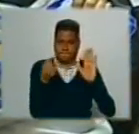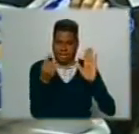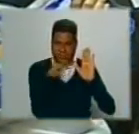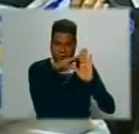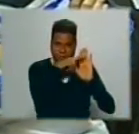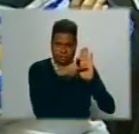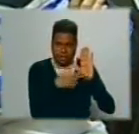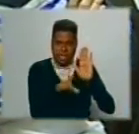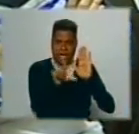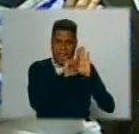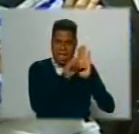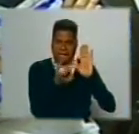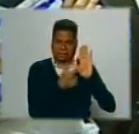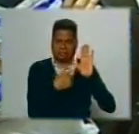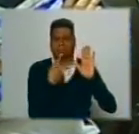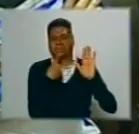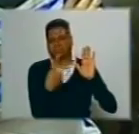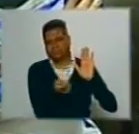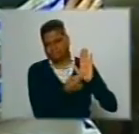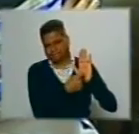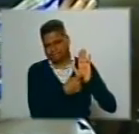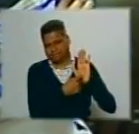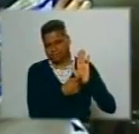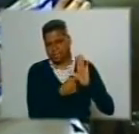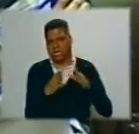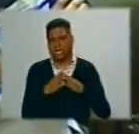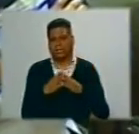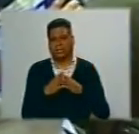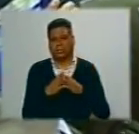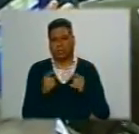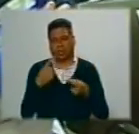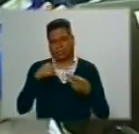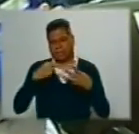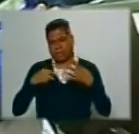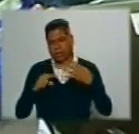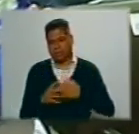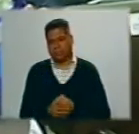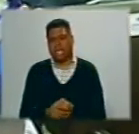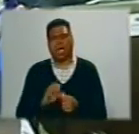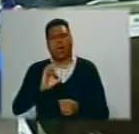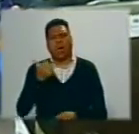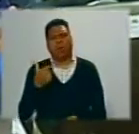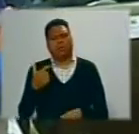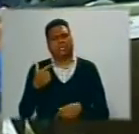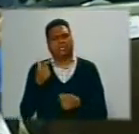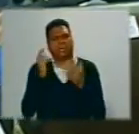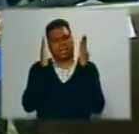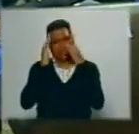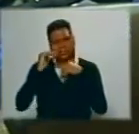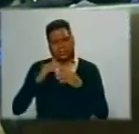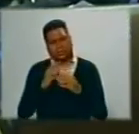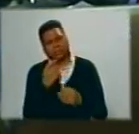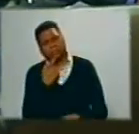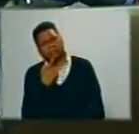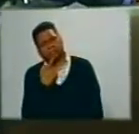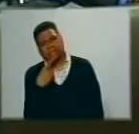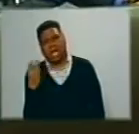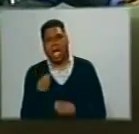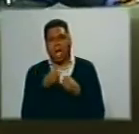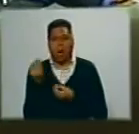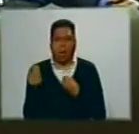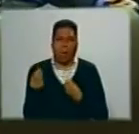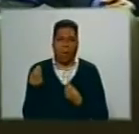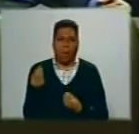en la ley de precios acordados, los productos priorizados y otras modalidades que atienden, que atiendan a otro